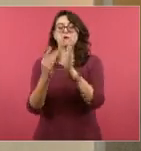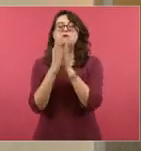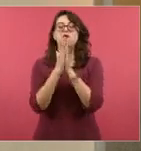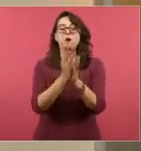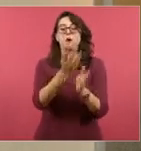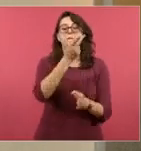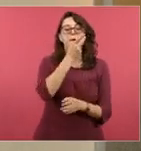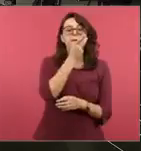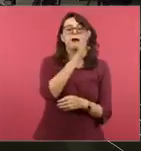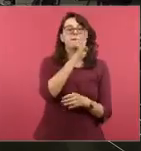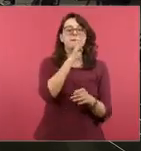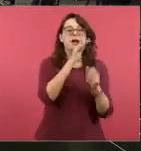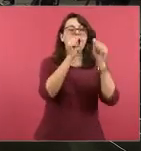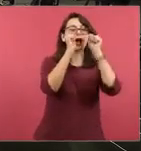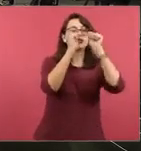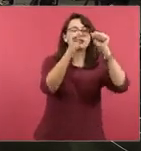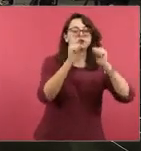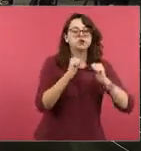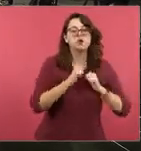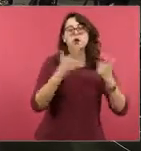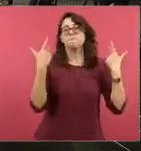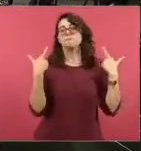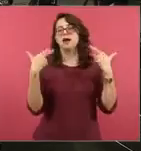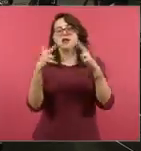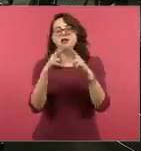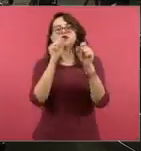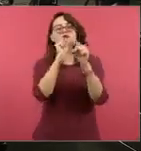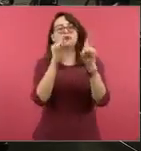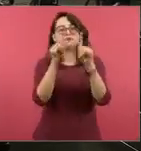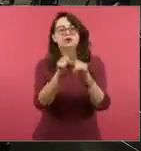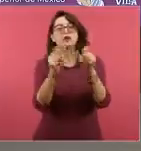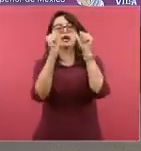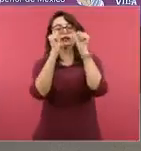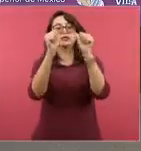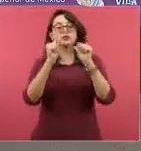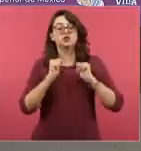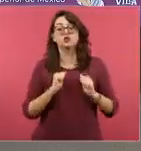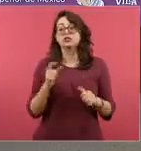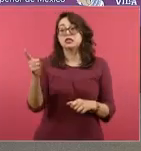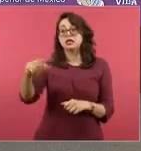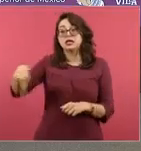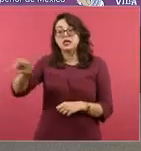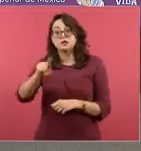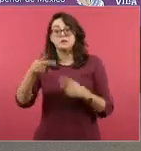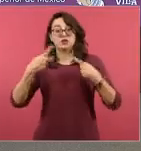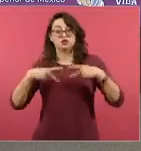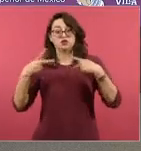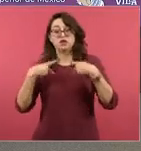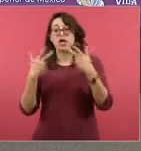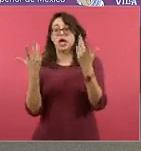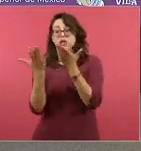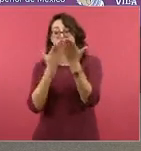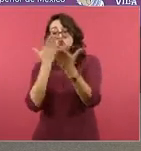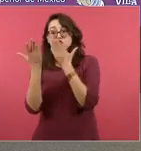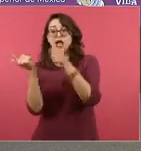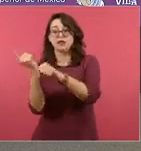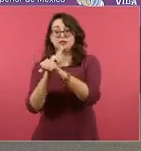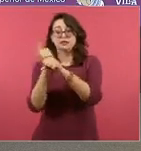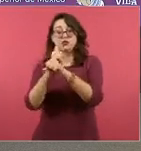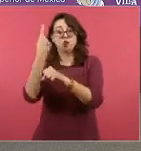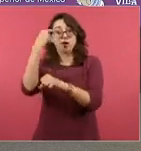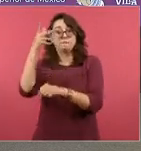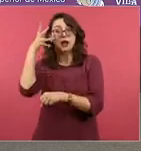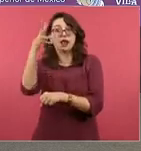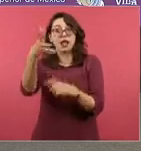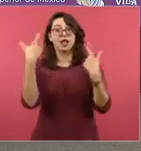secundarias. Y a los propios alumnos normalistas que se están formando en las escuelas normales y en particular en las escuelas